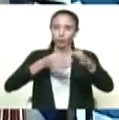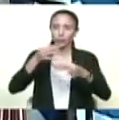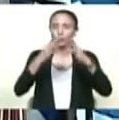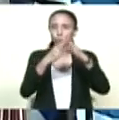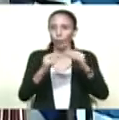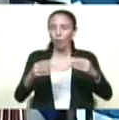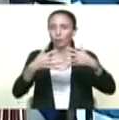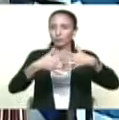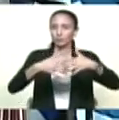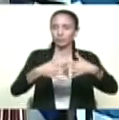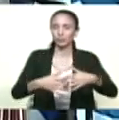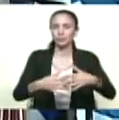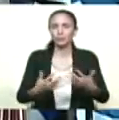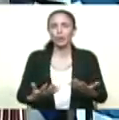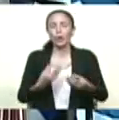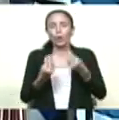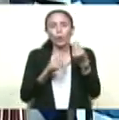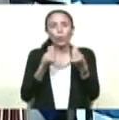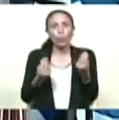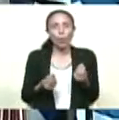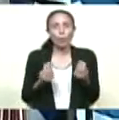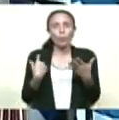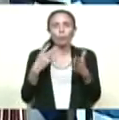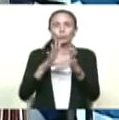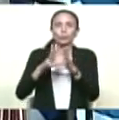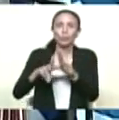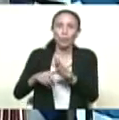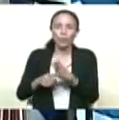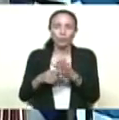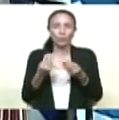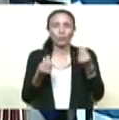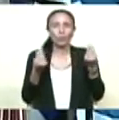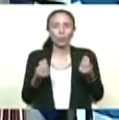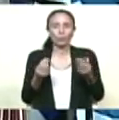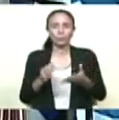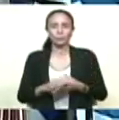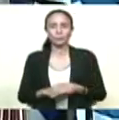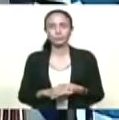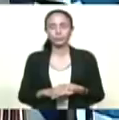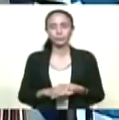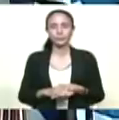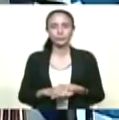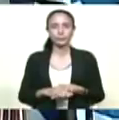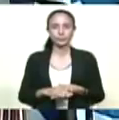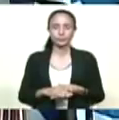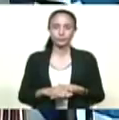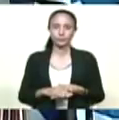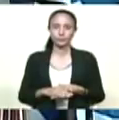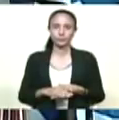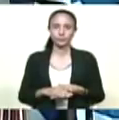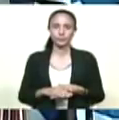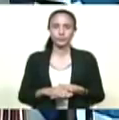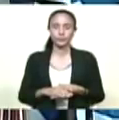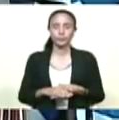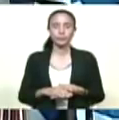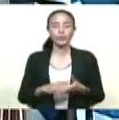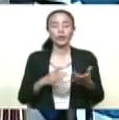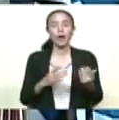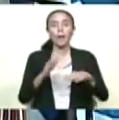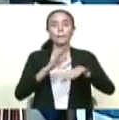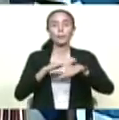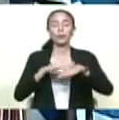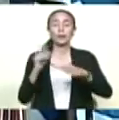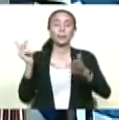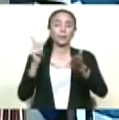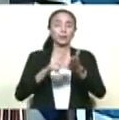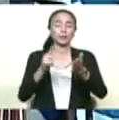ahora como ocurrió esto como pudo haber ocurrido esto esto ocurrió con la anuencia y complicidad directa